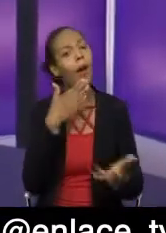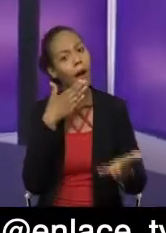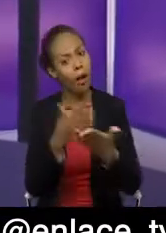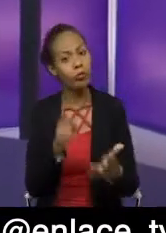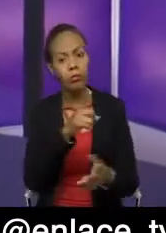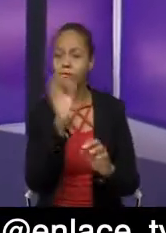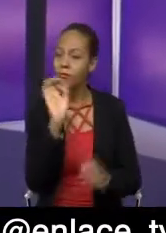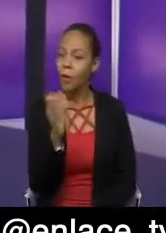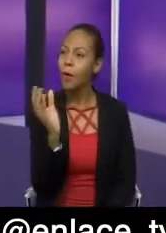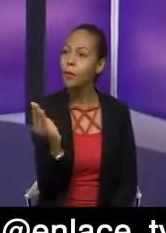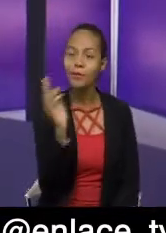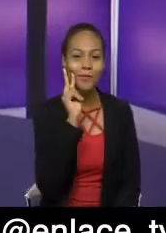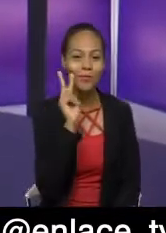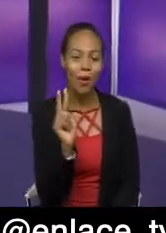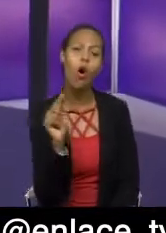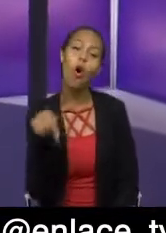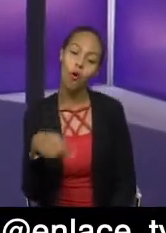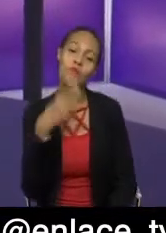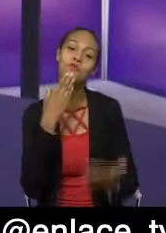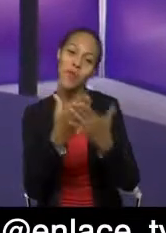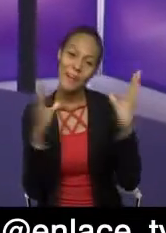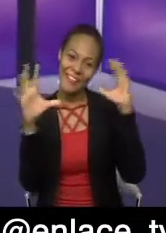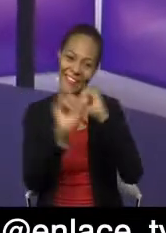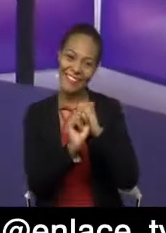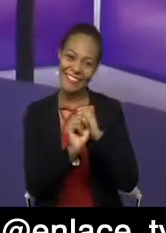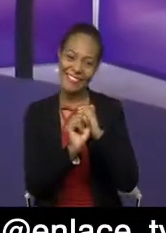y la preferencia, y que tengan todos una feliz noche.